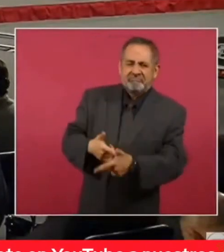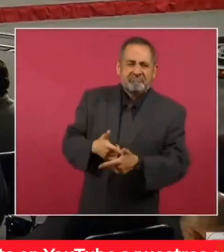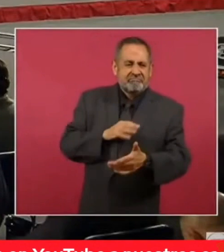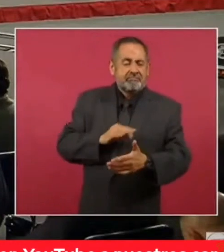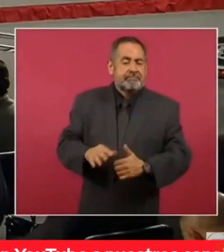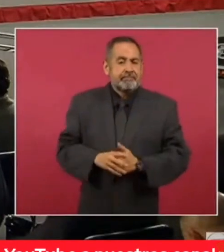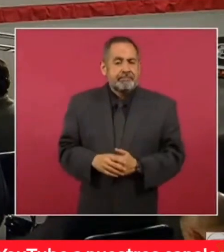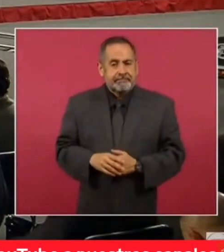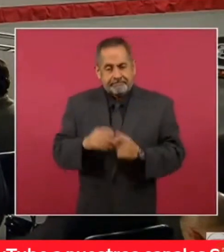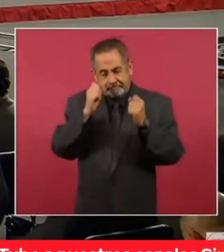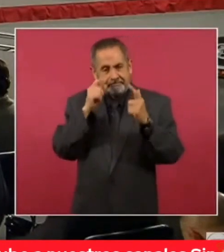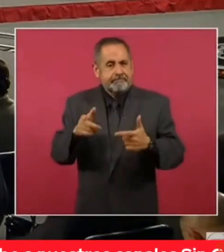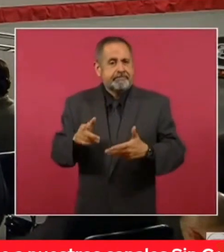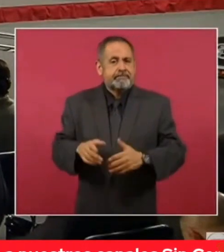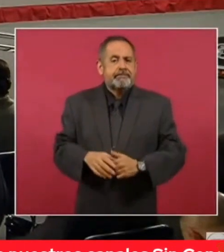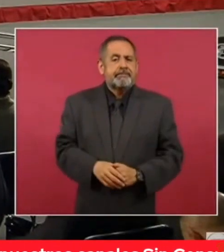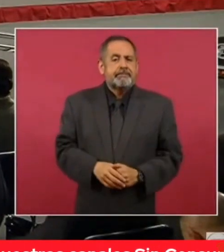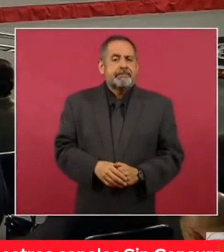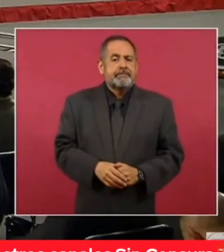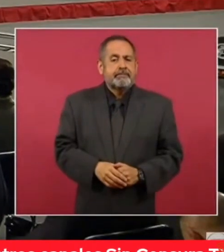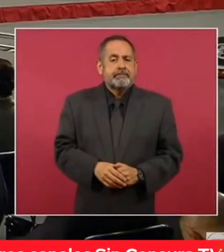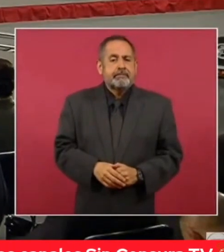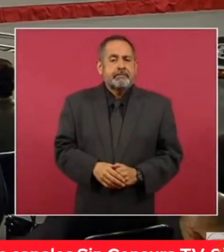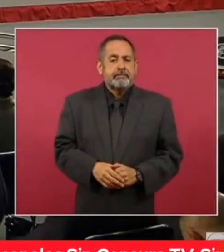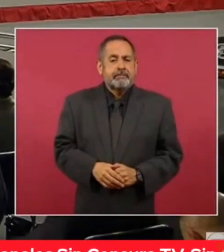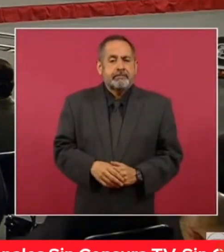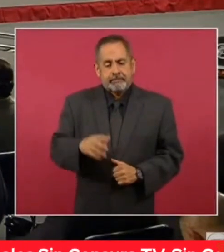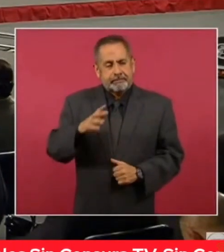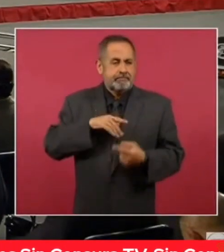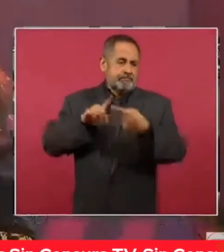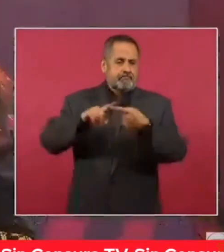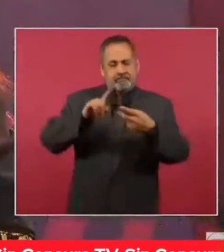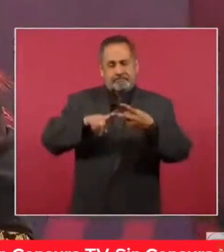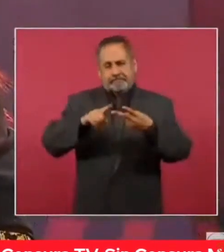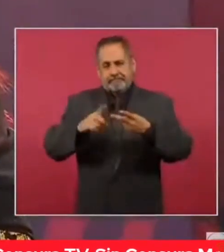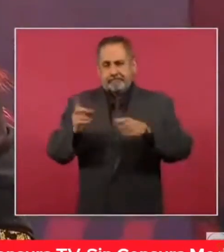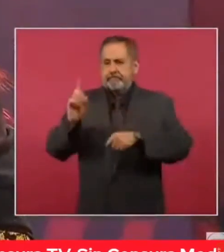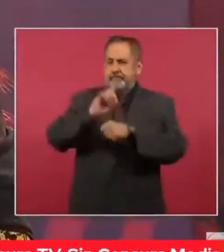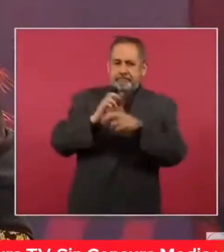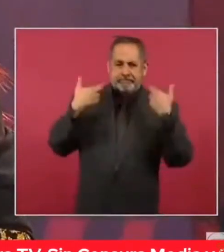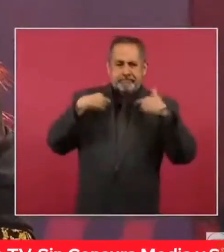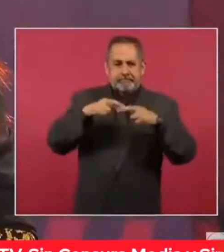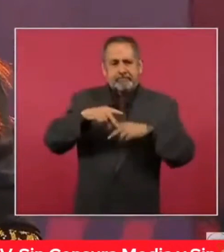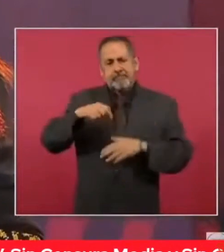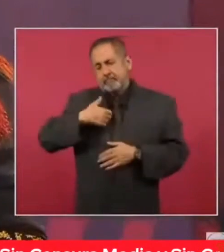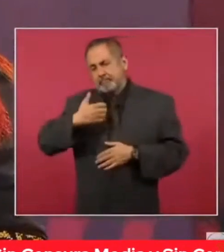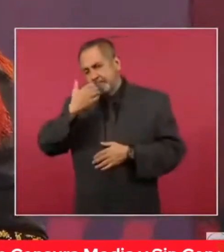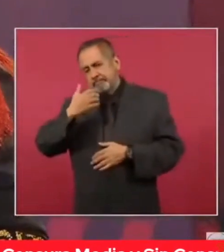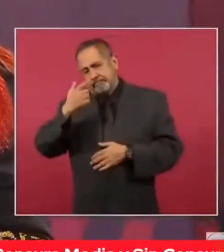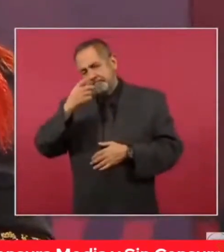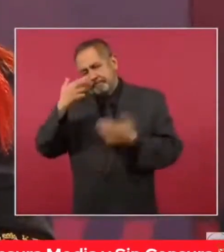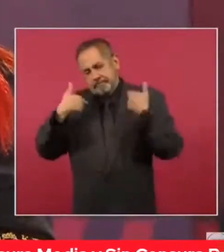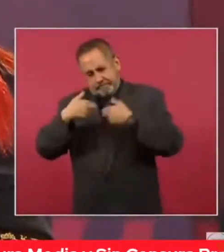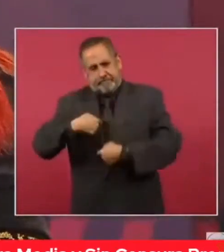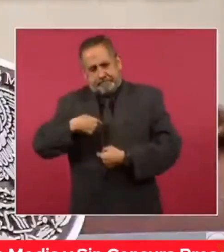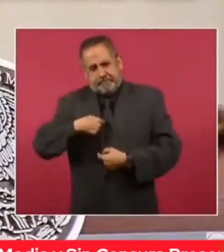Me asombra, y quiero, ahí viene mi protesta, y como es día del maestro y soy maestra, me la perdonarán.